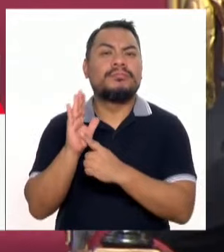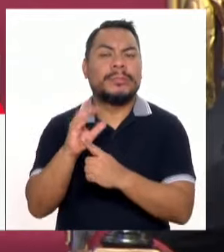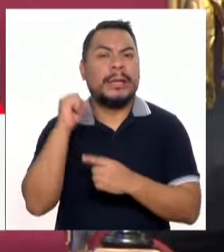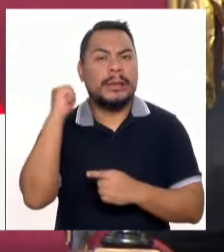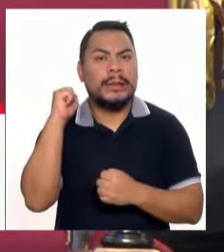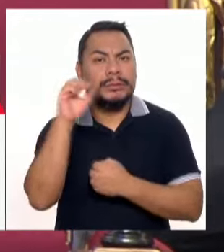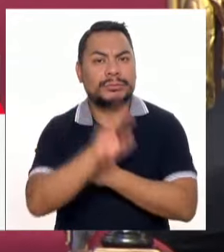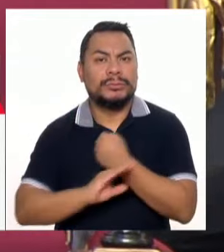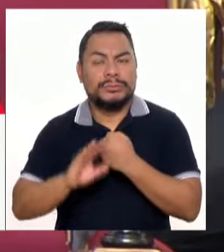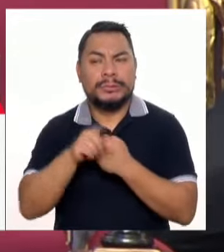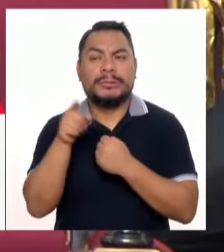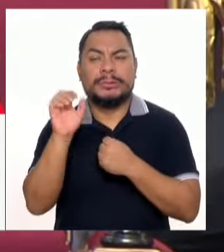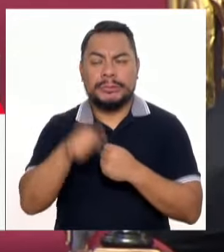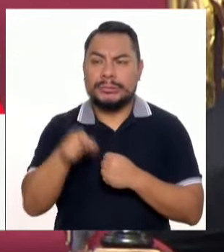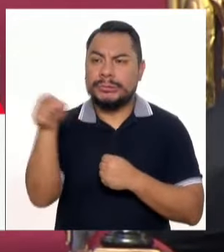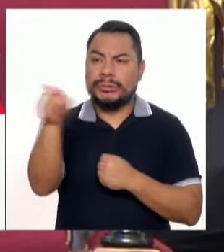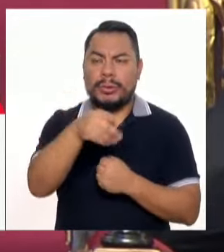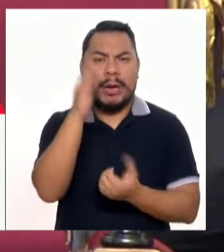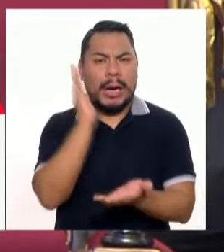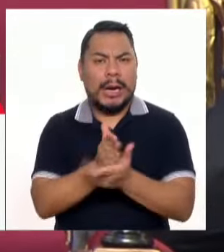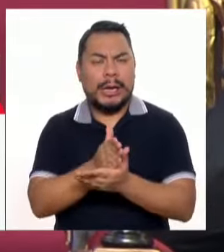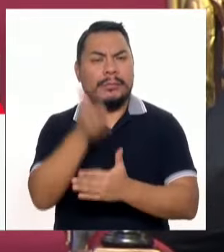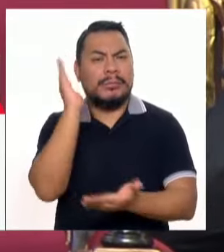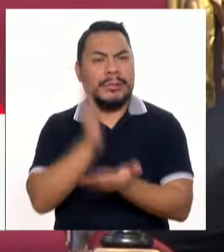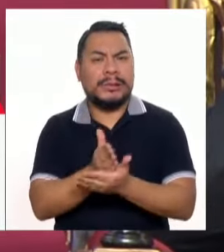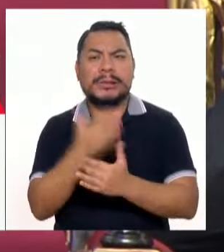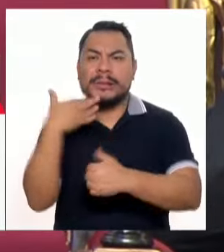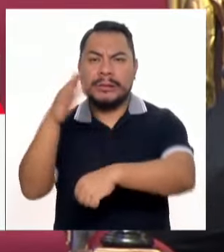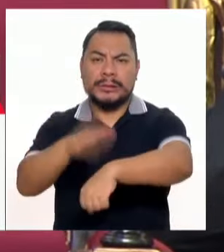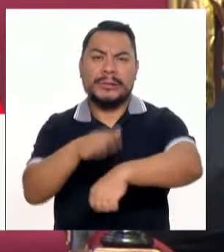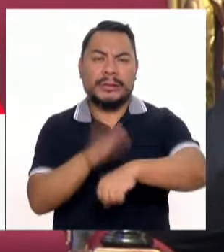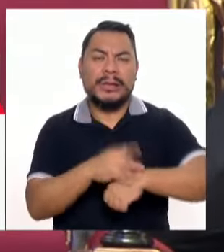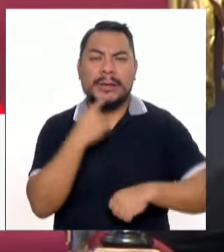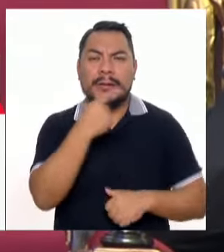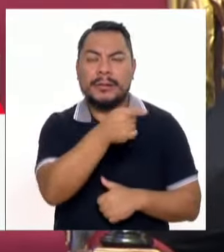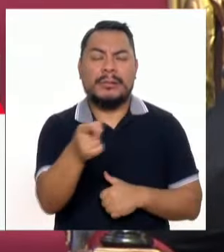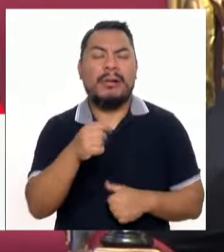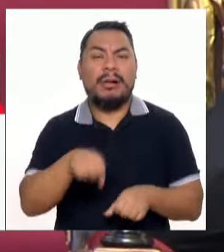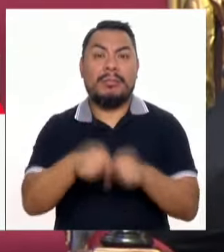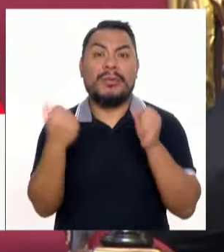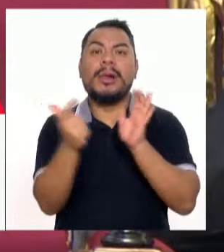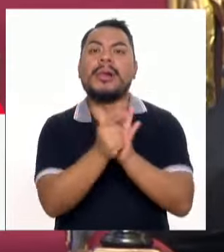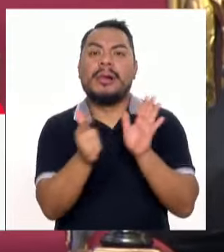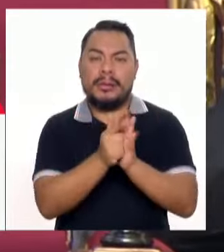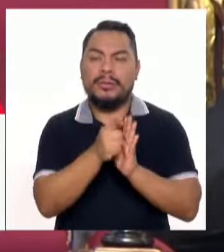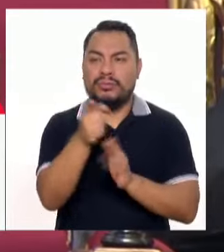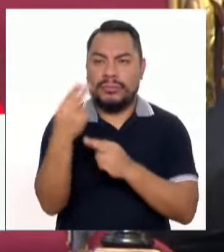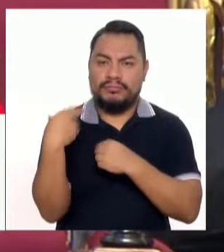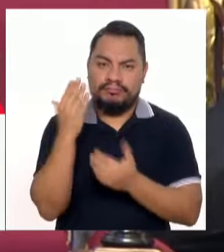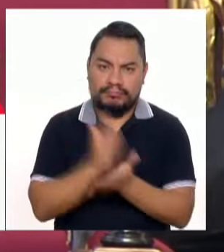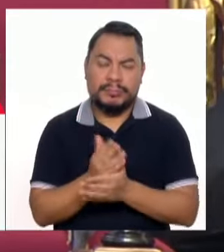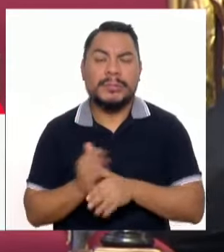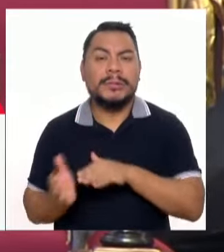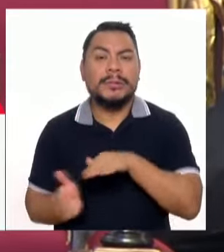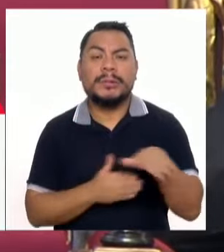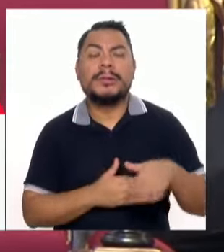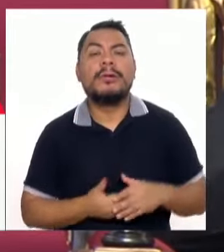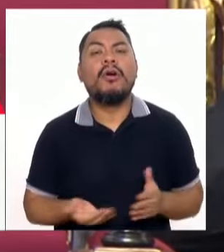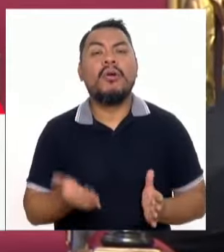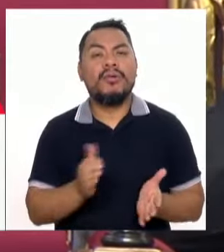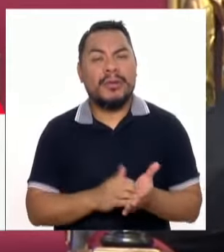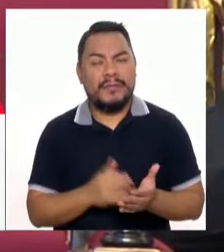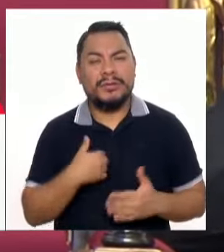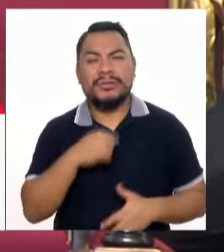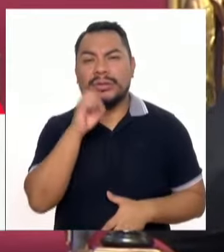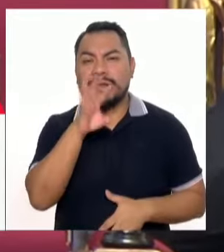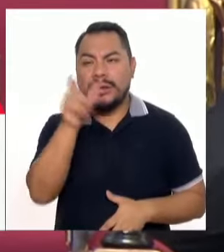Ustedes están llamados a sancionar con rigor a quienes se ponen al margen de la ley. Quiero volver a citar al maestro